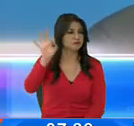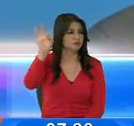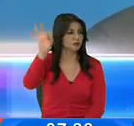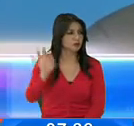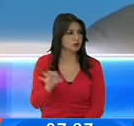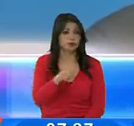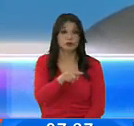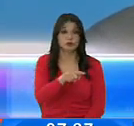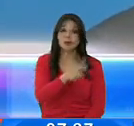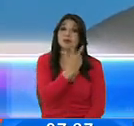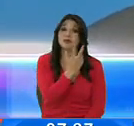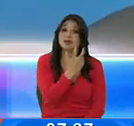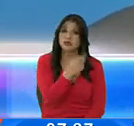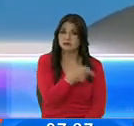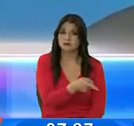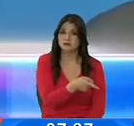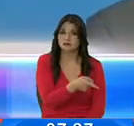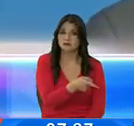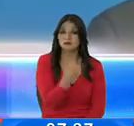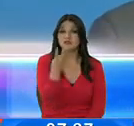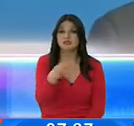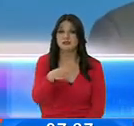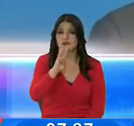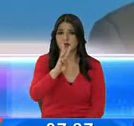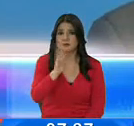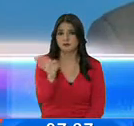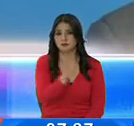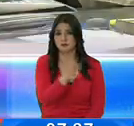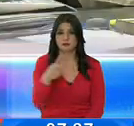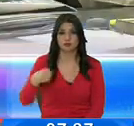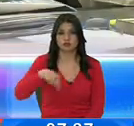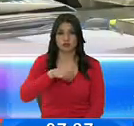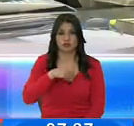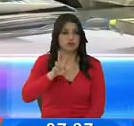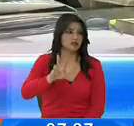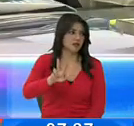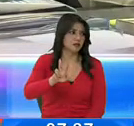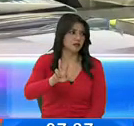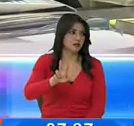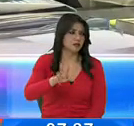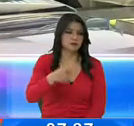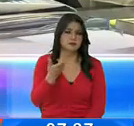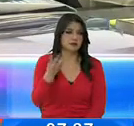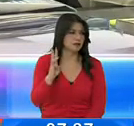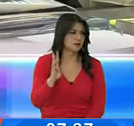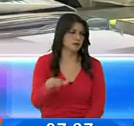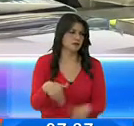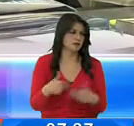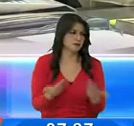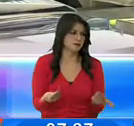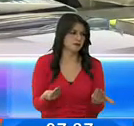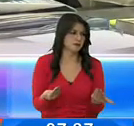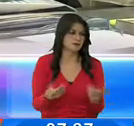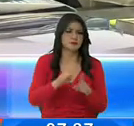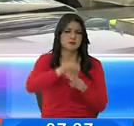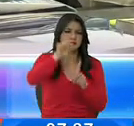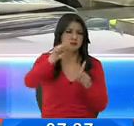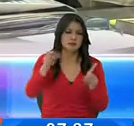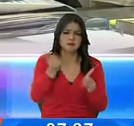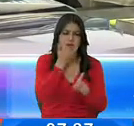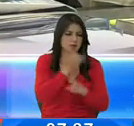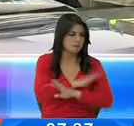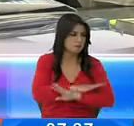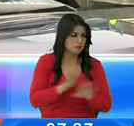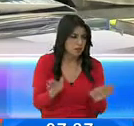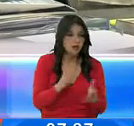movimiento tuvo 13 de 16 degustadores el otro nosotros 3 de 16 eso es absurdo es un sistema perverso pues digo